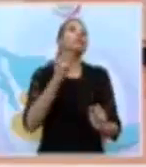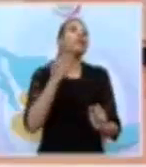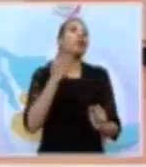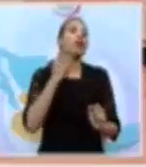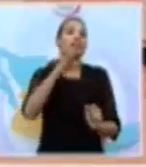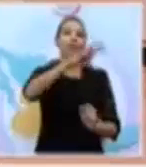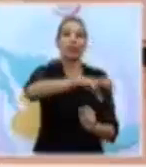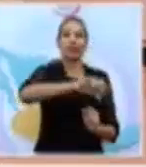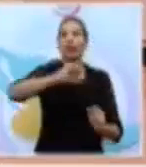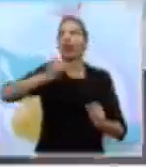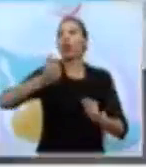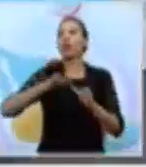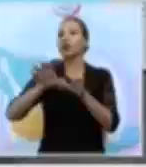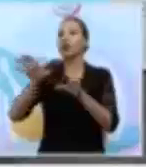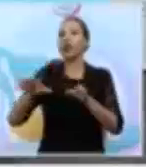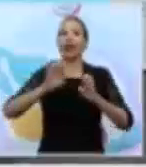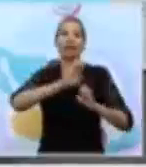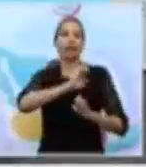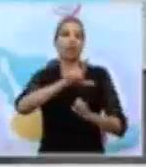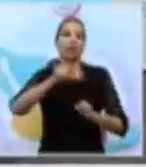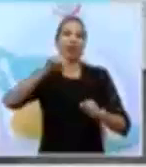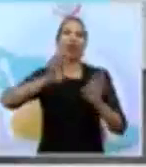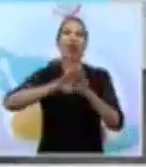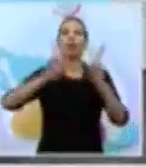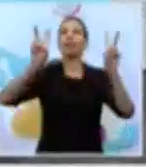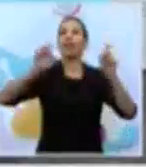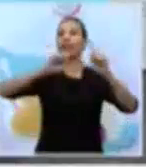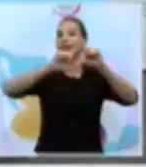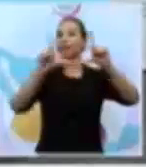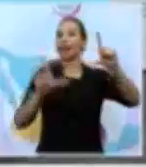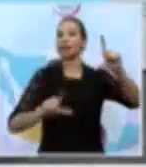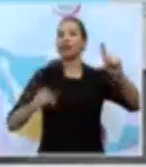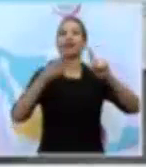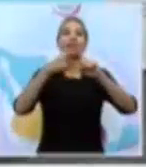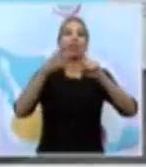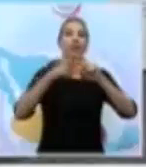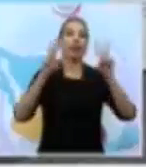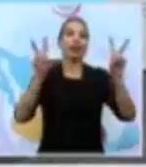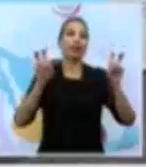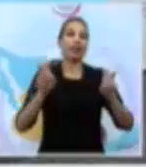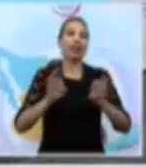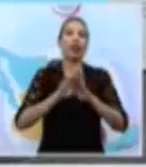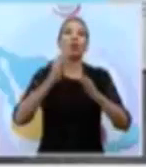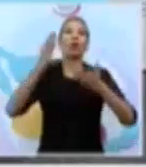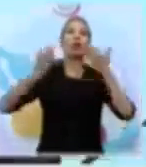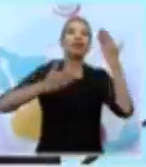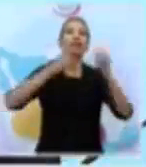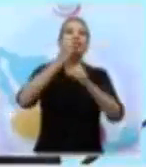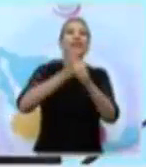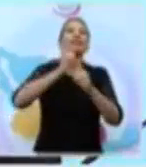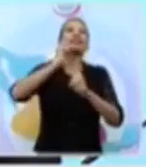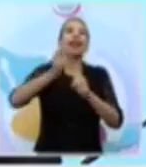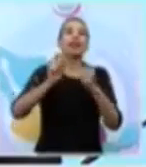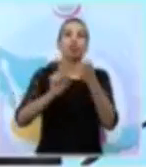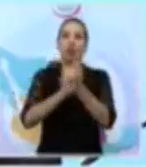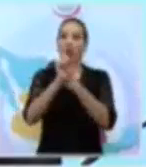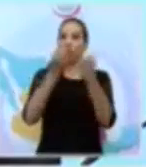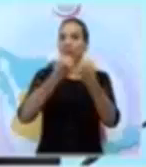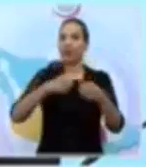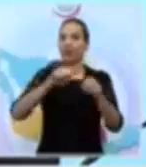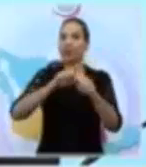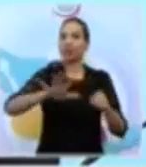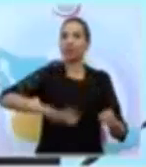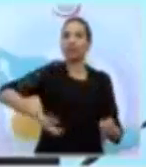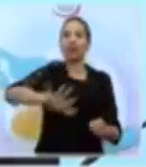de los principales especialistas nacionales en diversos ámbitos de estudio de la problemática social,